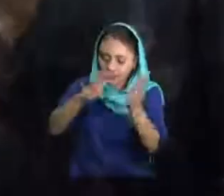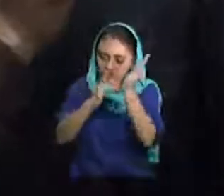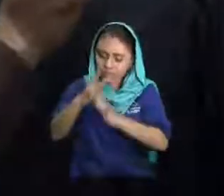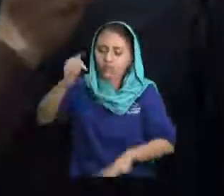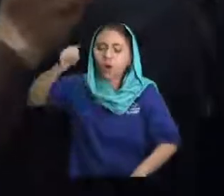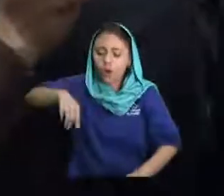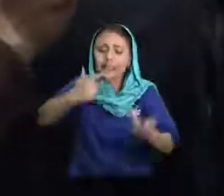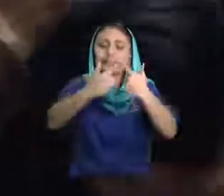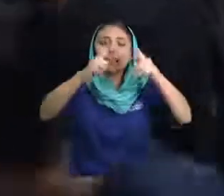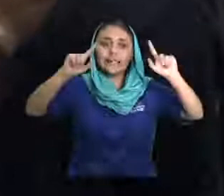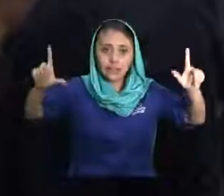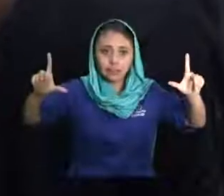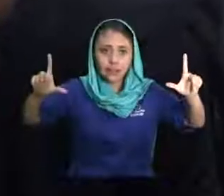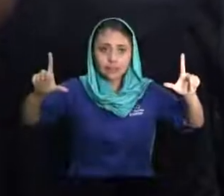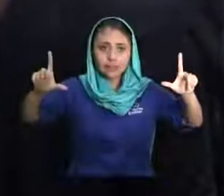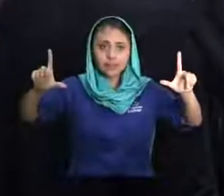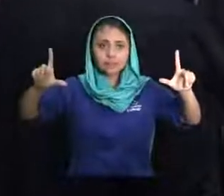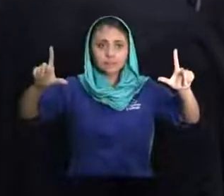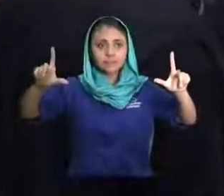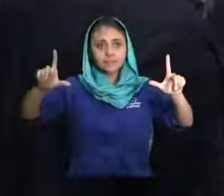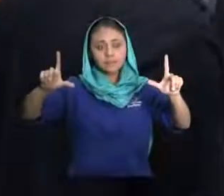hoy quedan libres de eso.